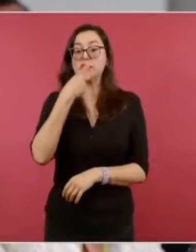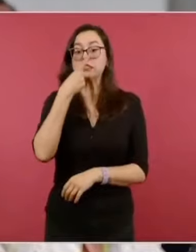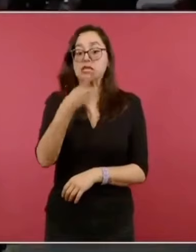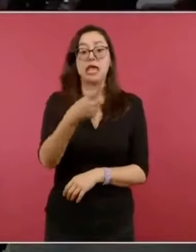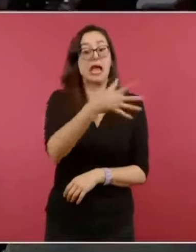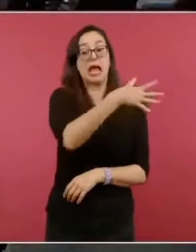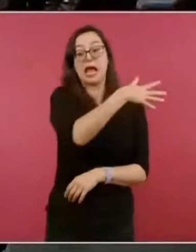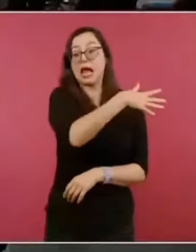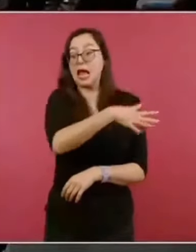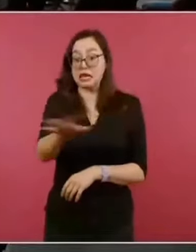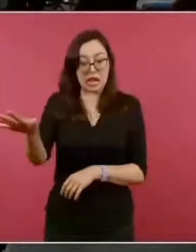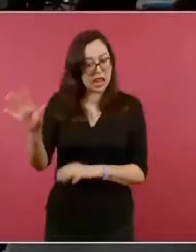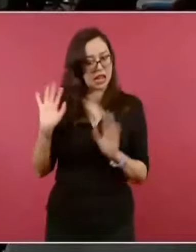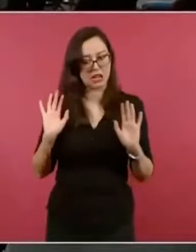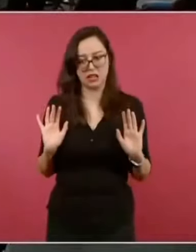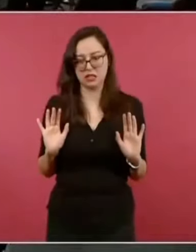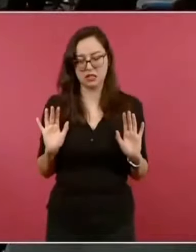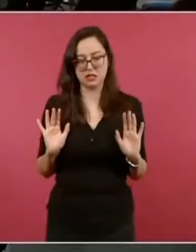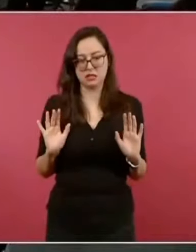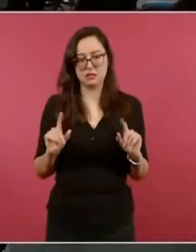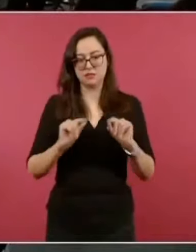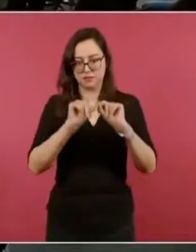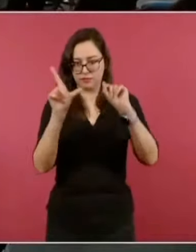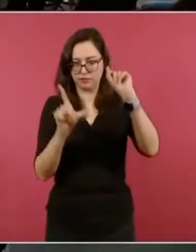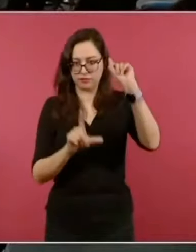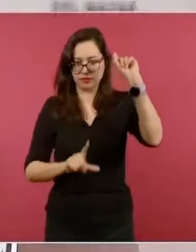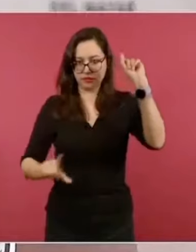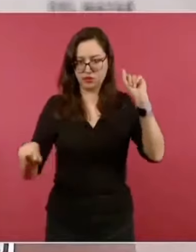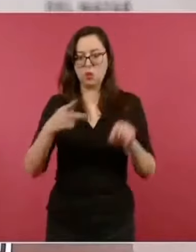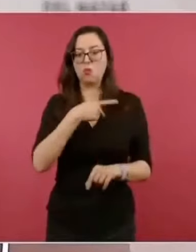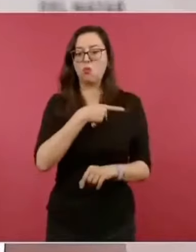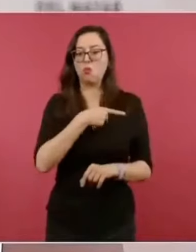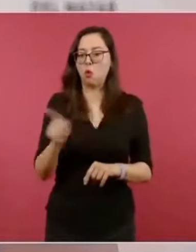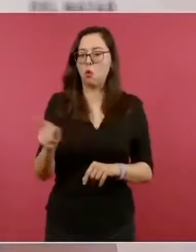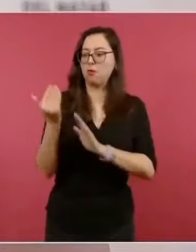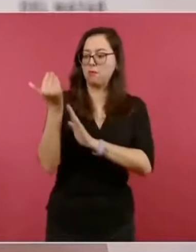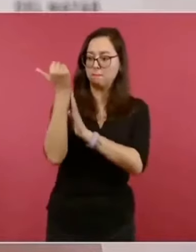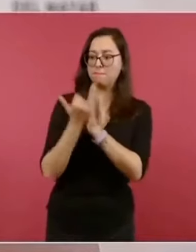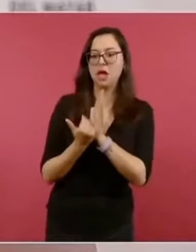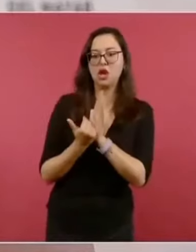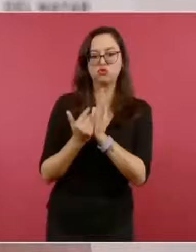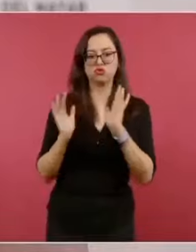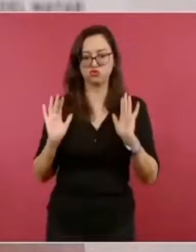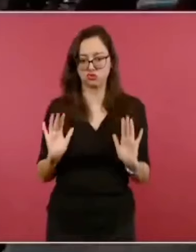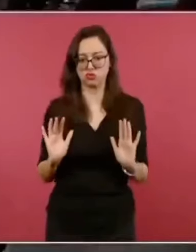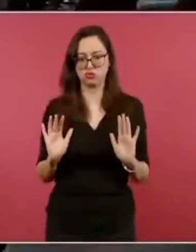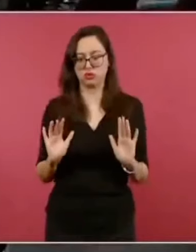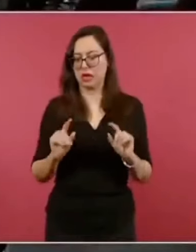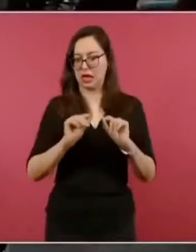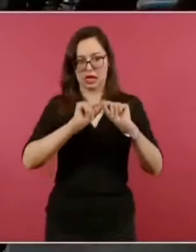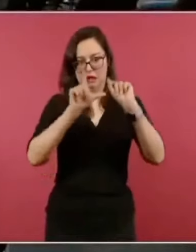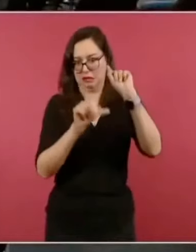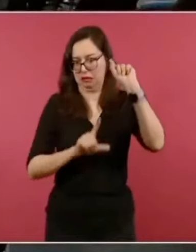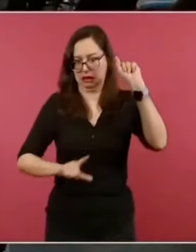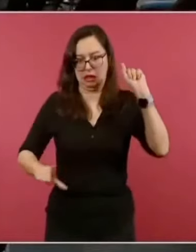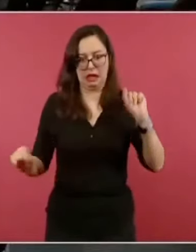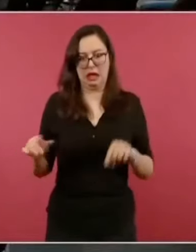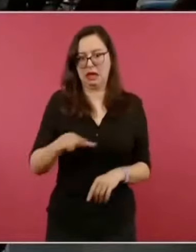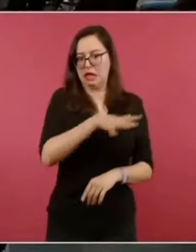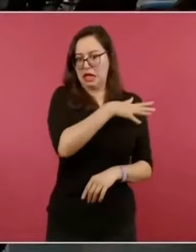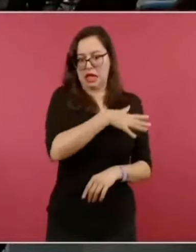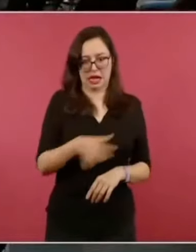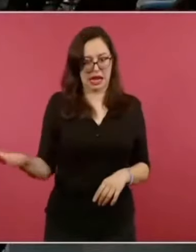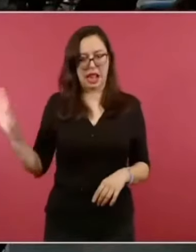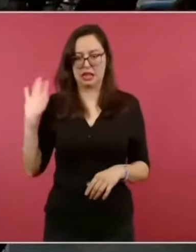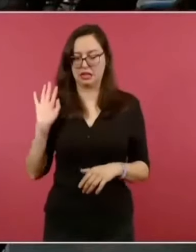decirte me siento muy orgulloso por no pones el dato de es aquí